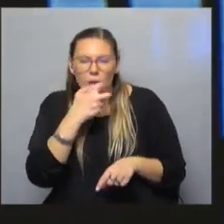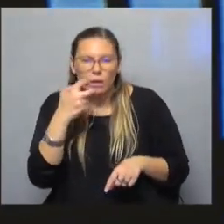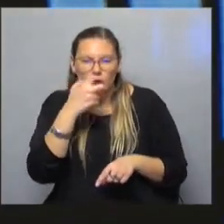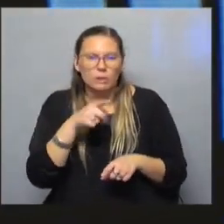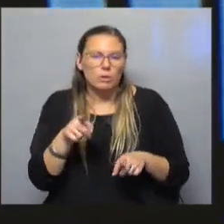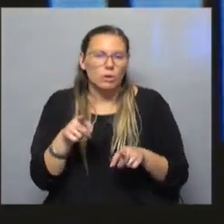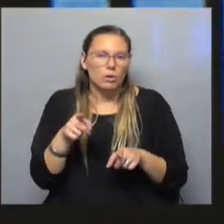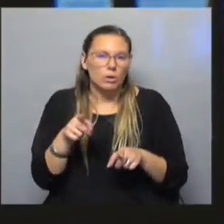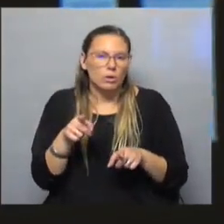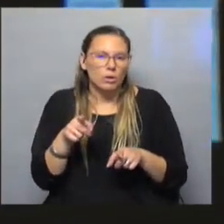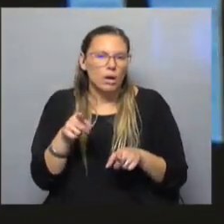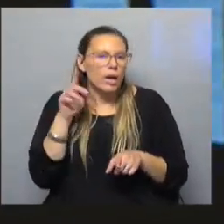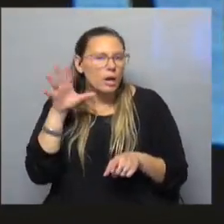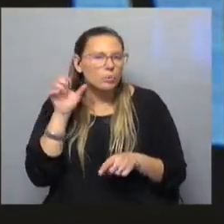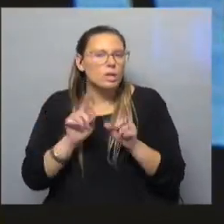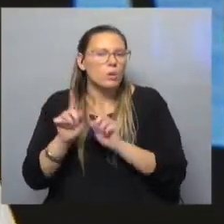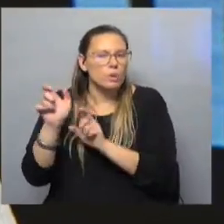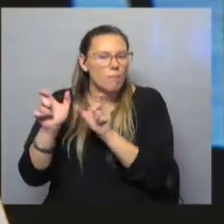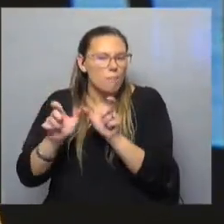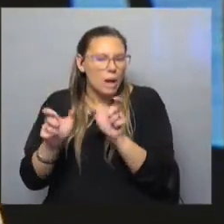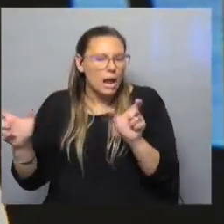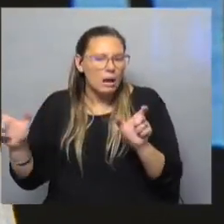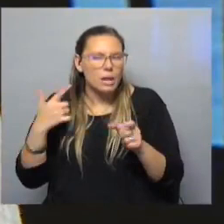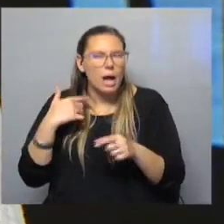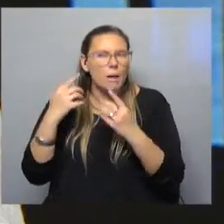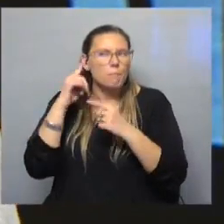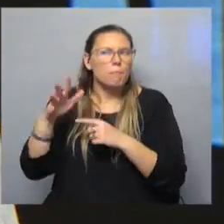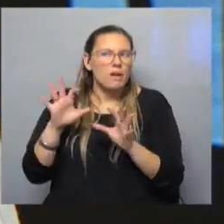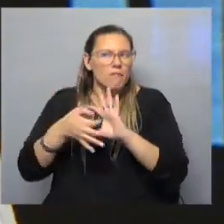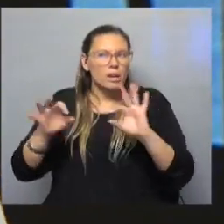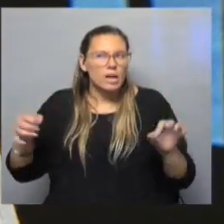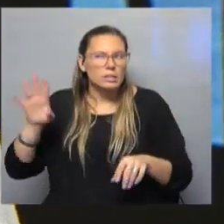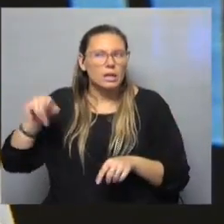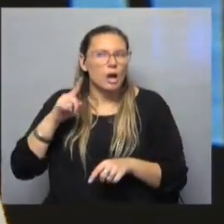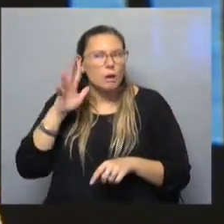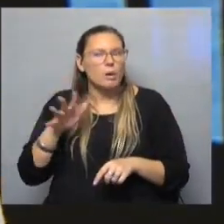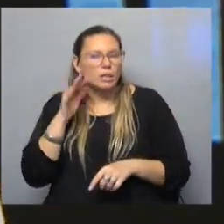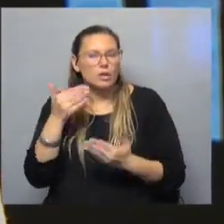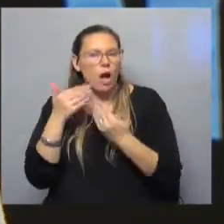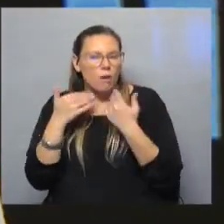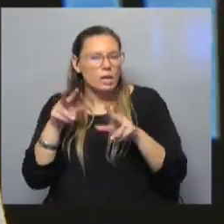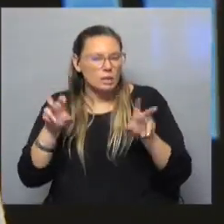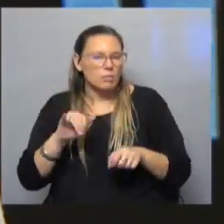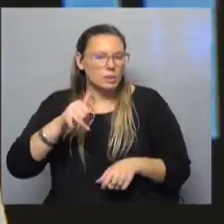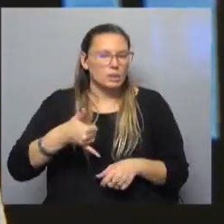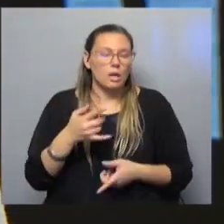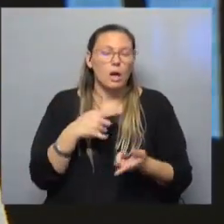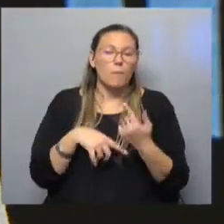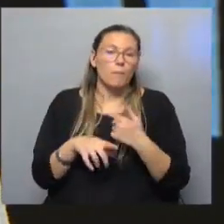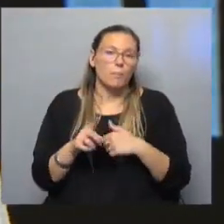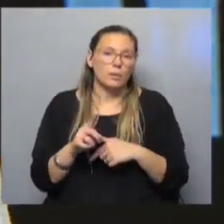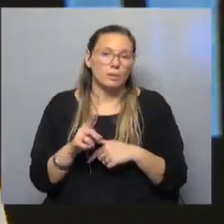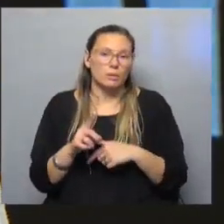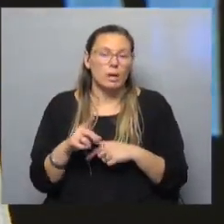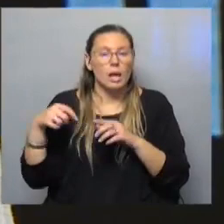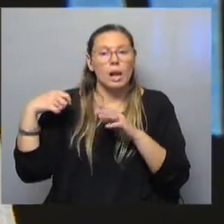eso como de escuchas un par de palabras y más o menos armás la frase de lo que pueden estar hablando. Pero sí, en